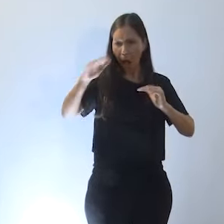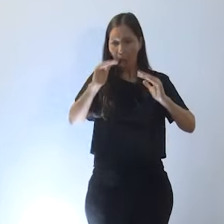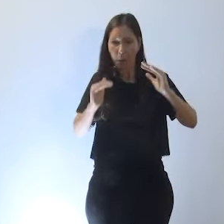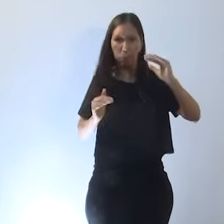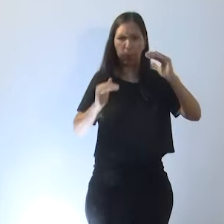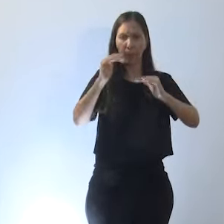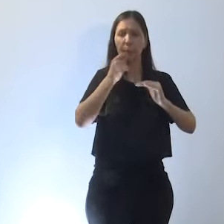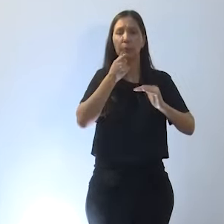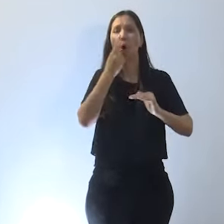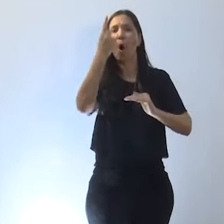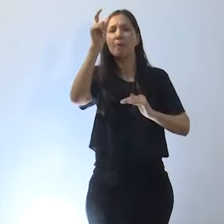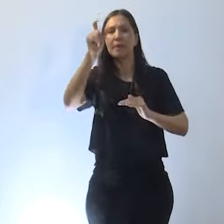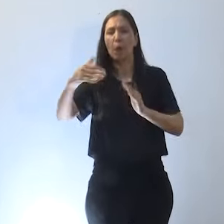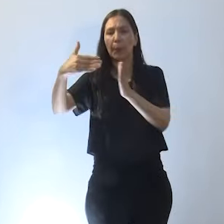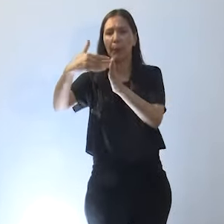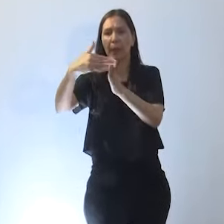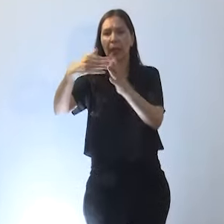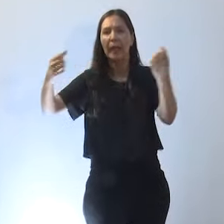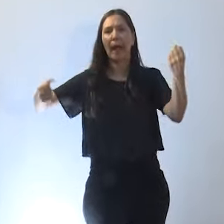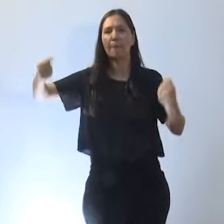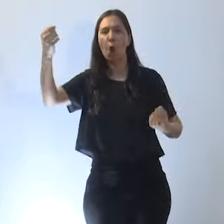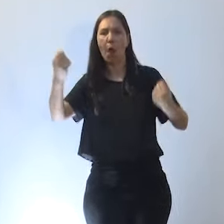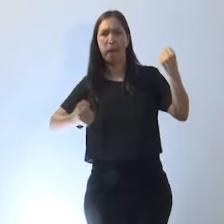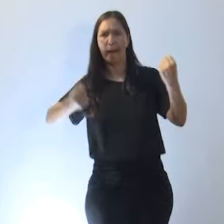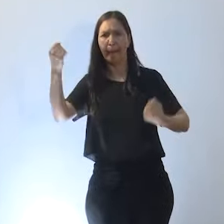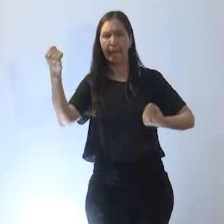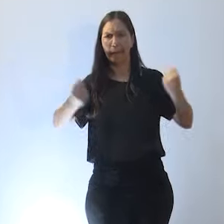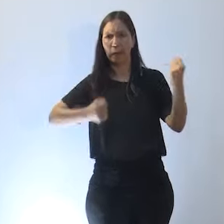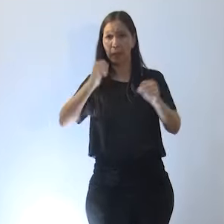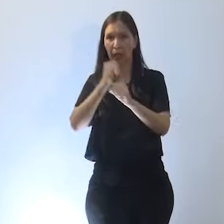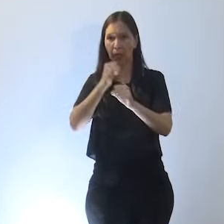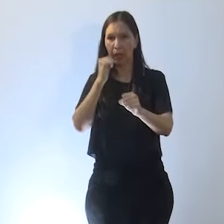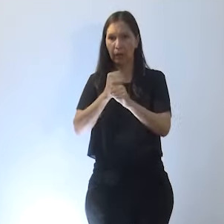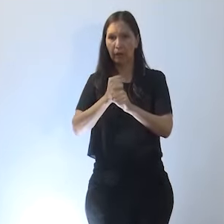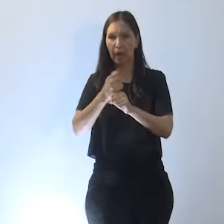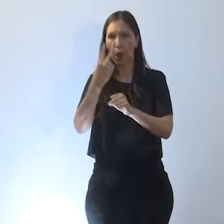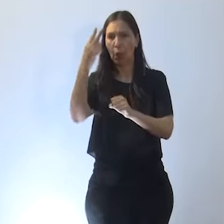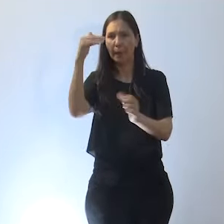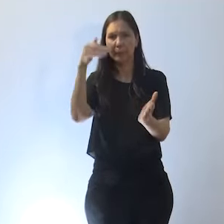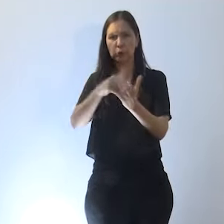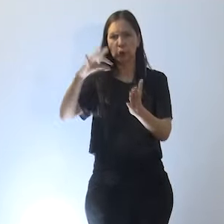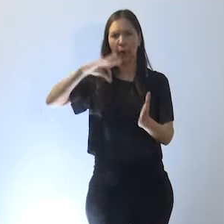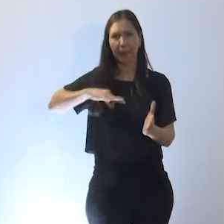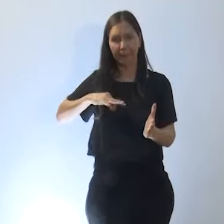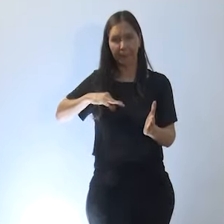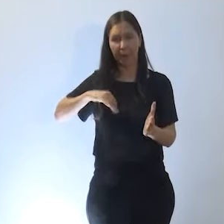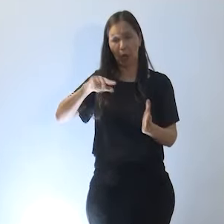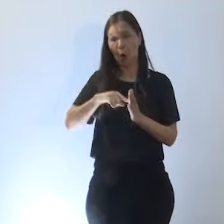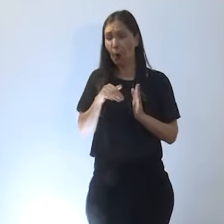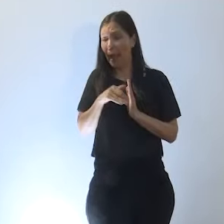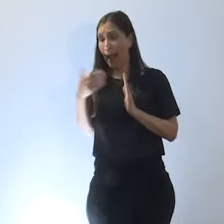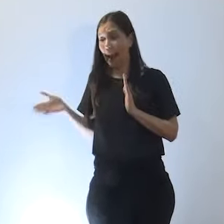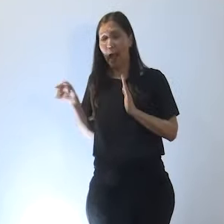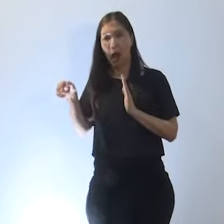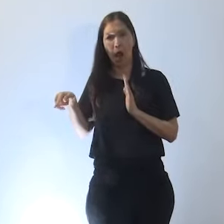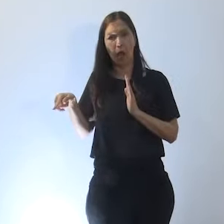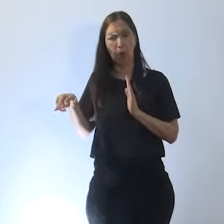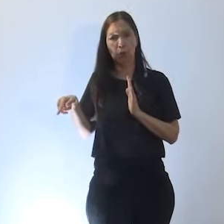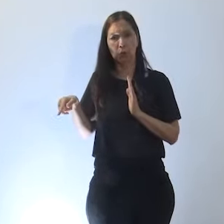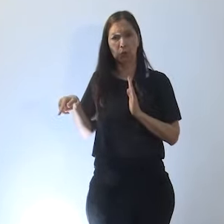esquina camionero sí gana casi dos palos el tipo que vive al lado de mi casa gana eh